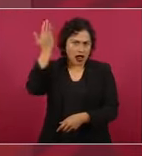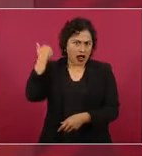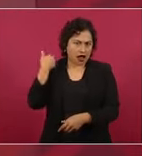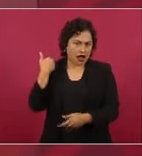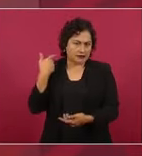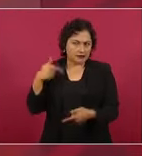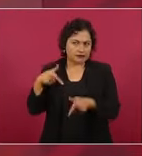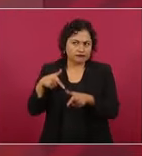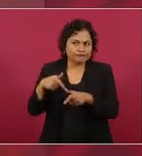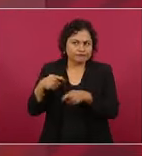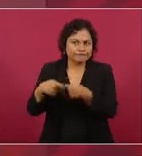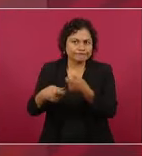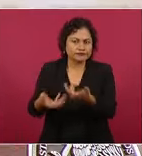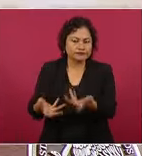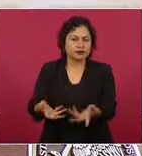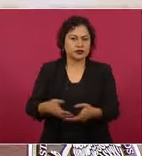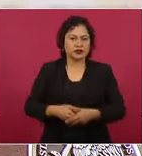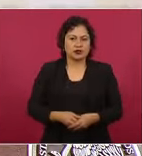lamentablemente,